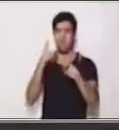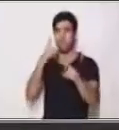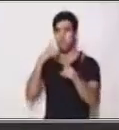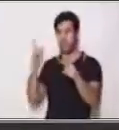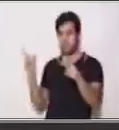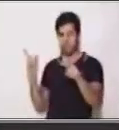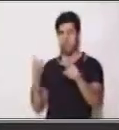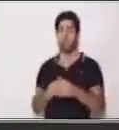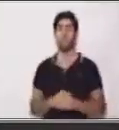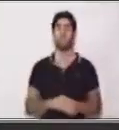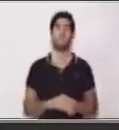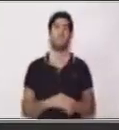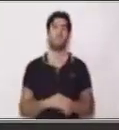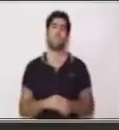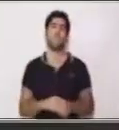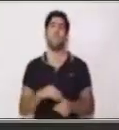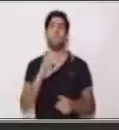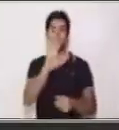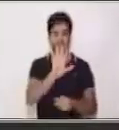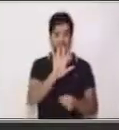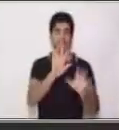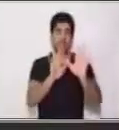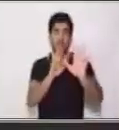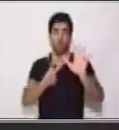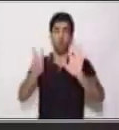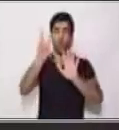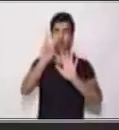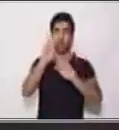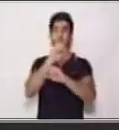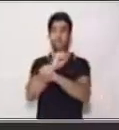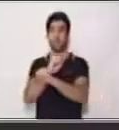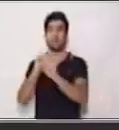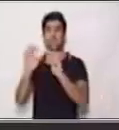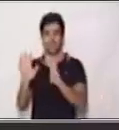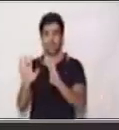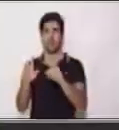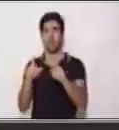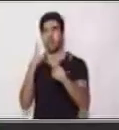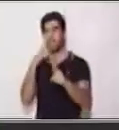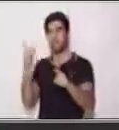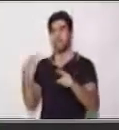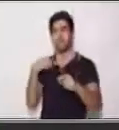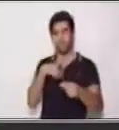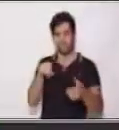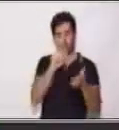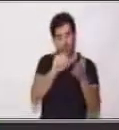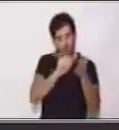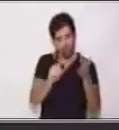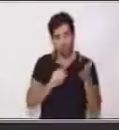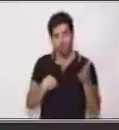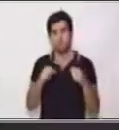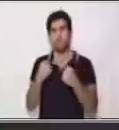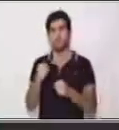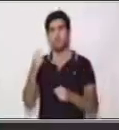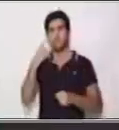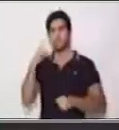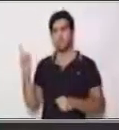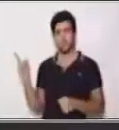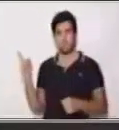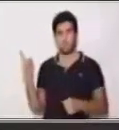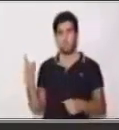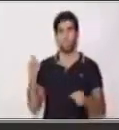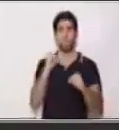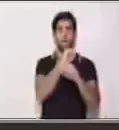en la ecuación, nos queda 5 al cuadrado por 7 de altura. Operamos, realizamos la multiplicación